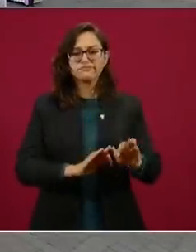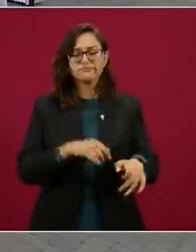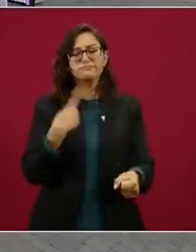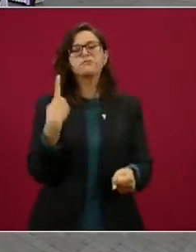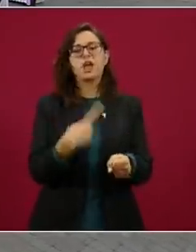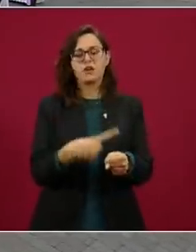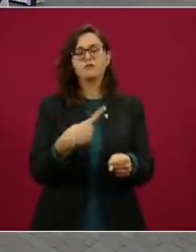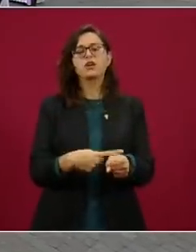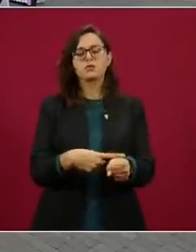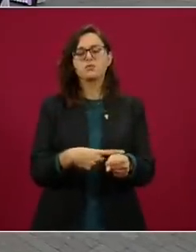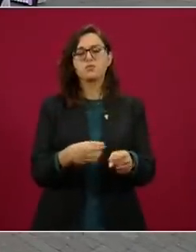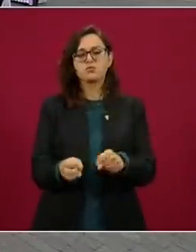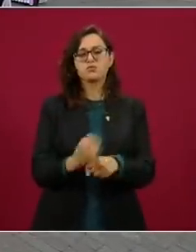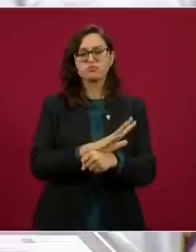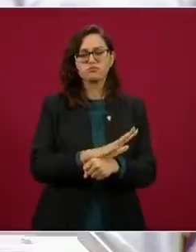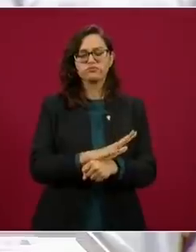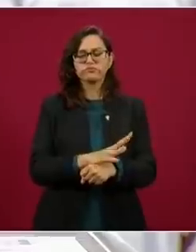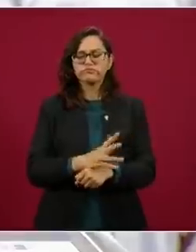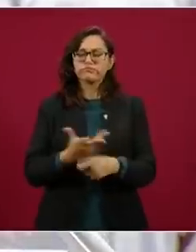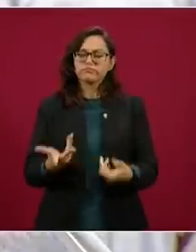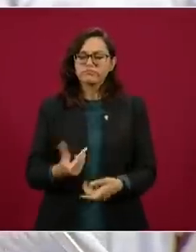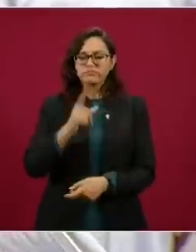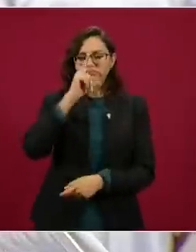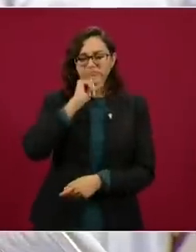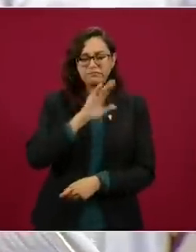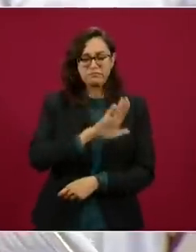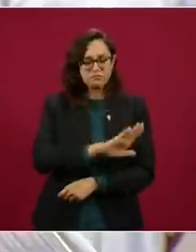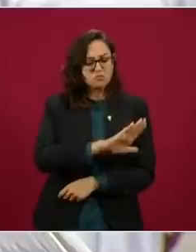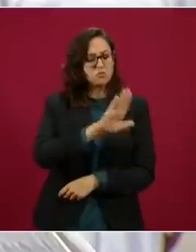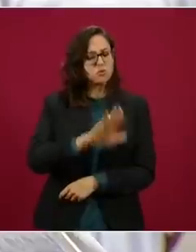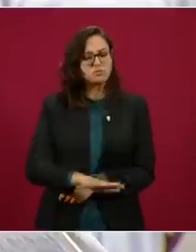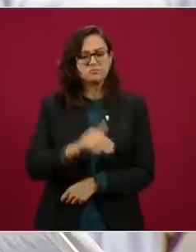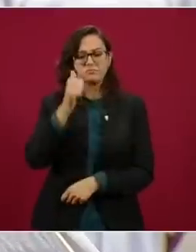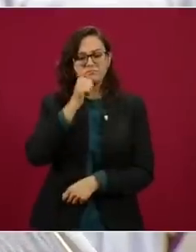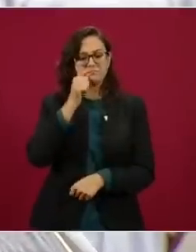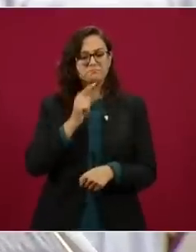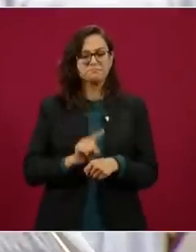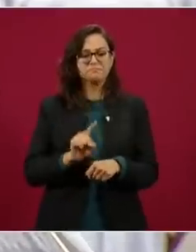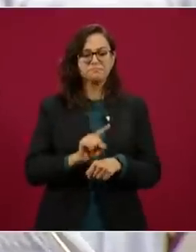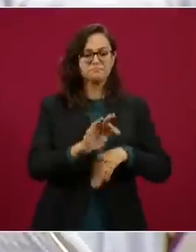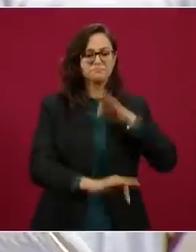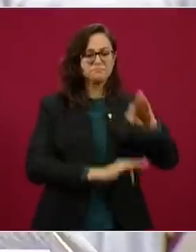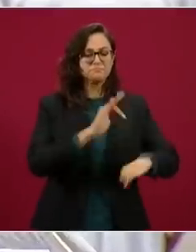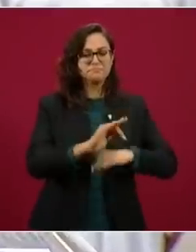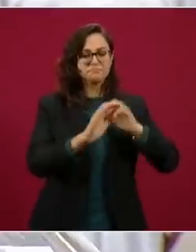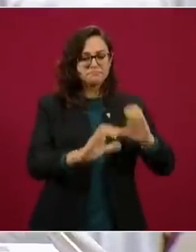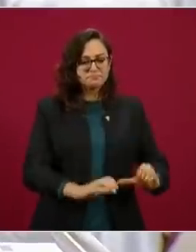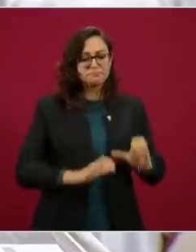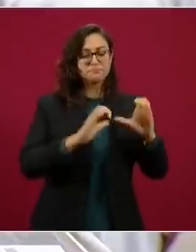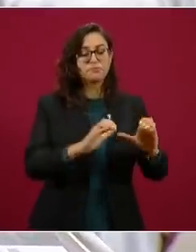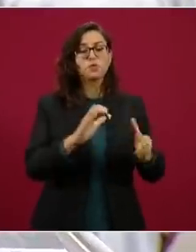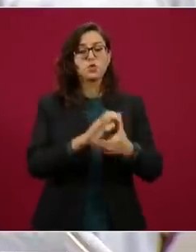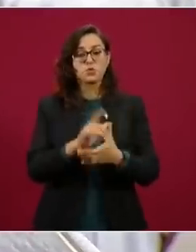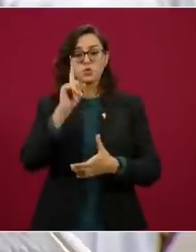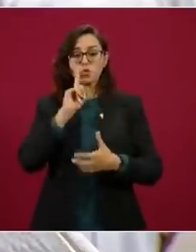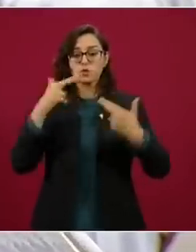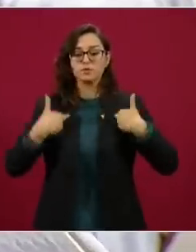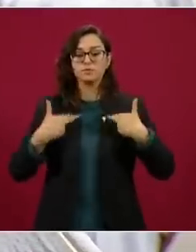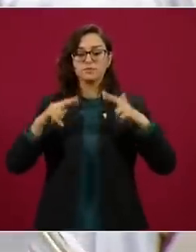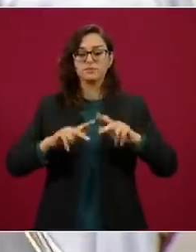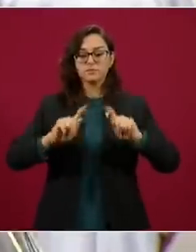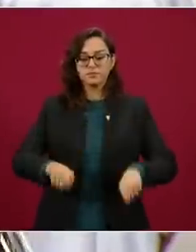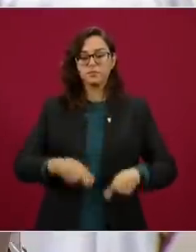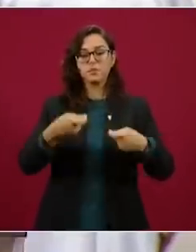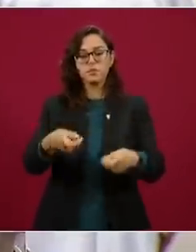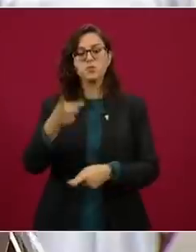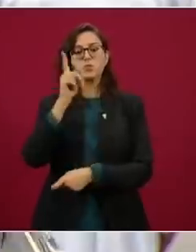contra el hobbit cuidando de sus pacientes hasta el último día recibe la condecoración su esposa señora